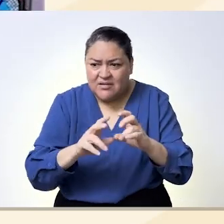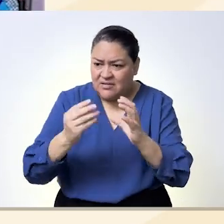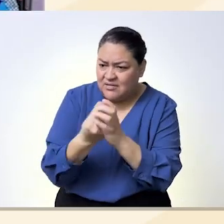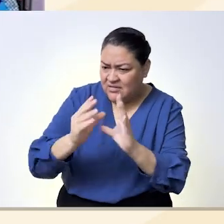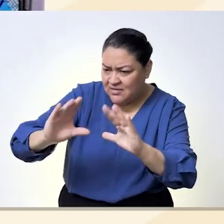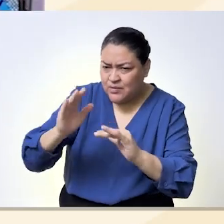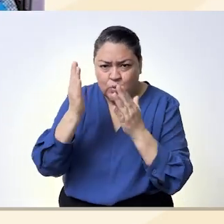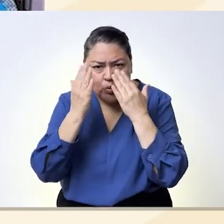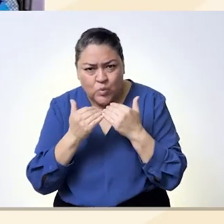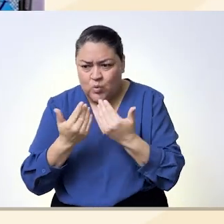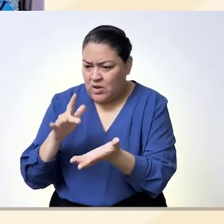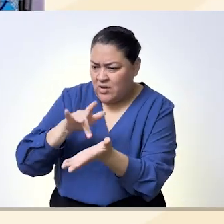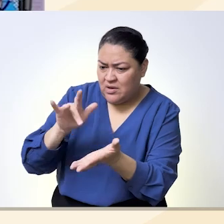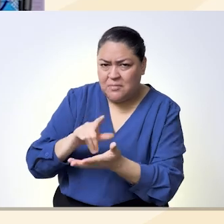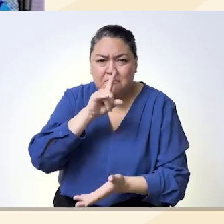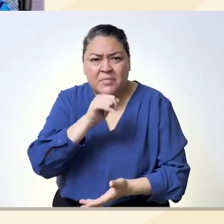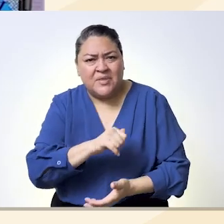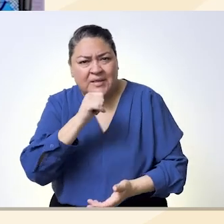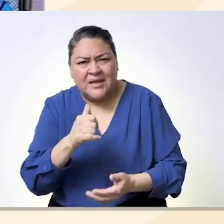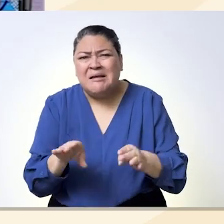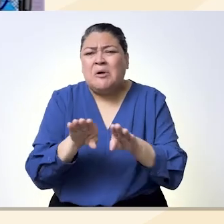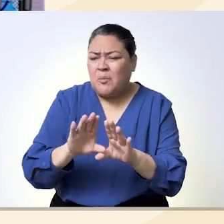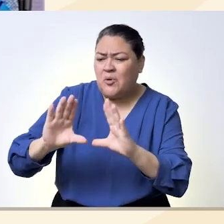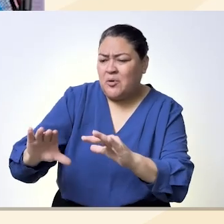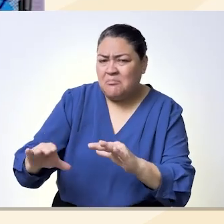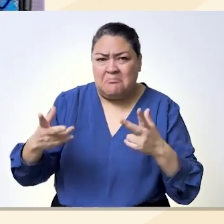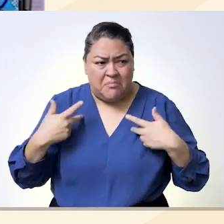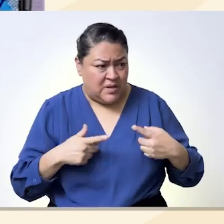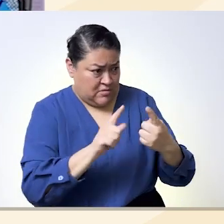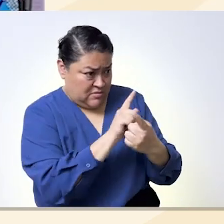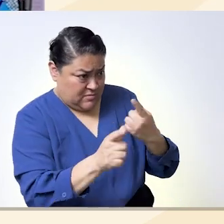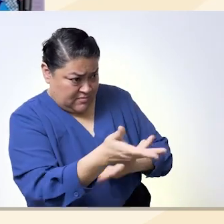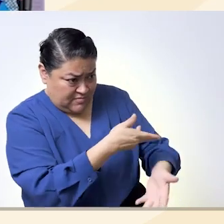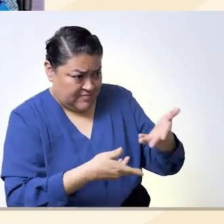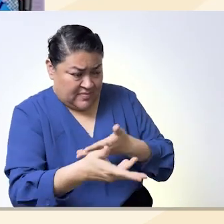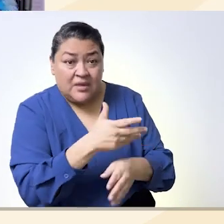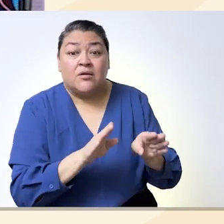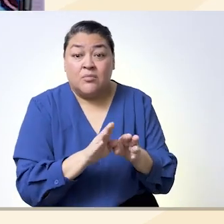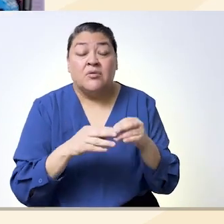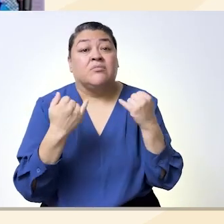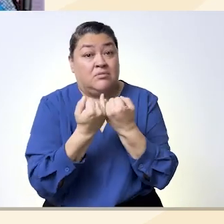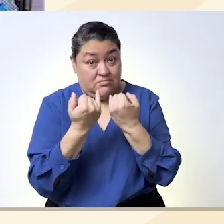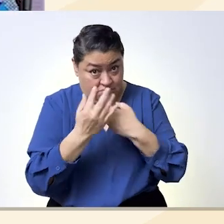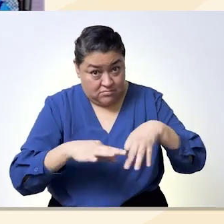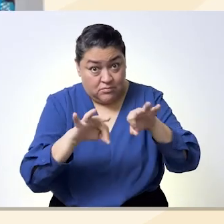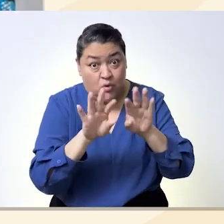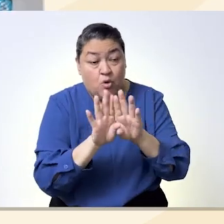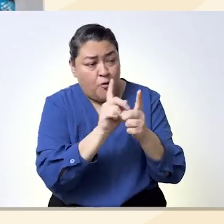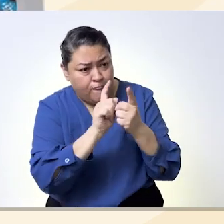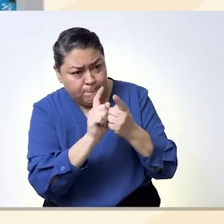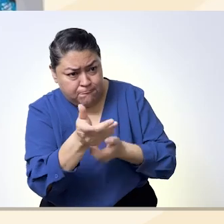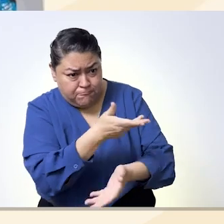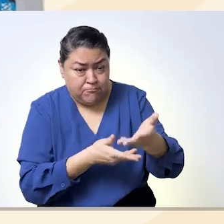de currículos, falta de capacitación, falta de acompañamiento? ¿Cómo lo hacemos en las relaciones interpersonales? Que también es una clave política